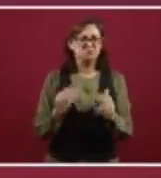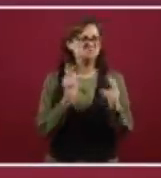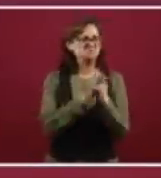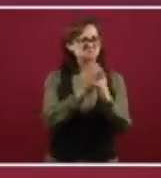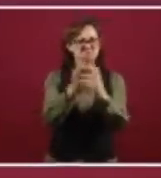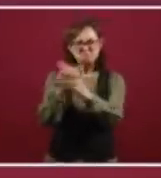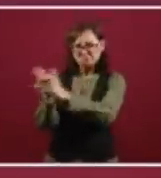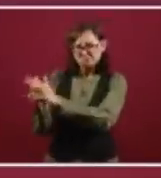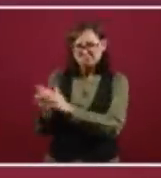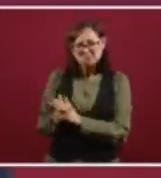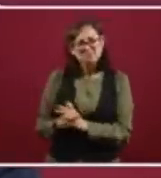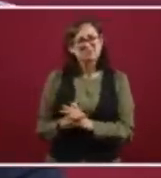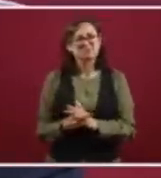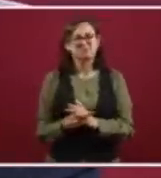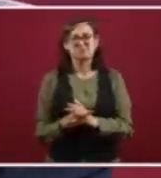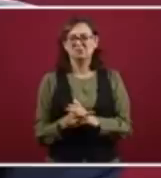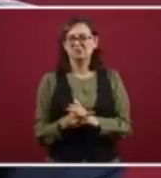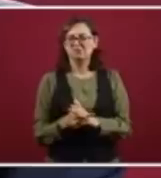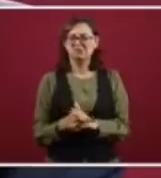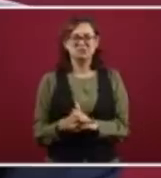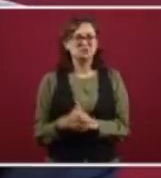masacres,